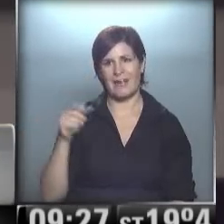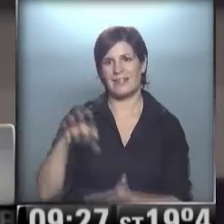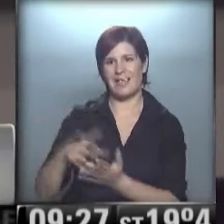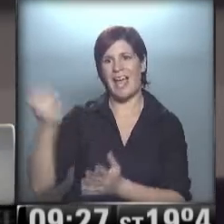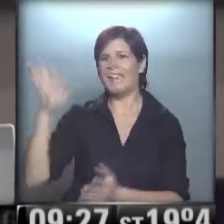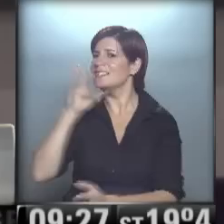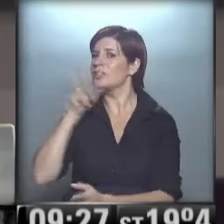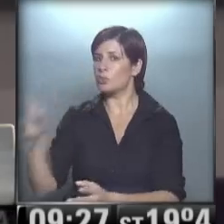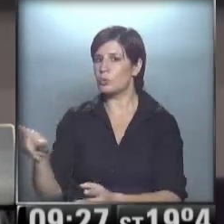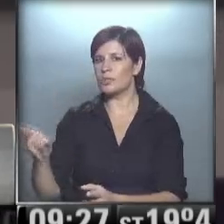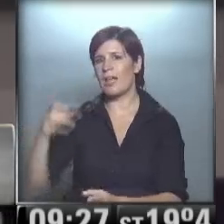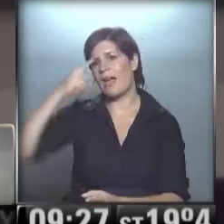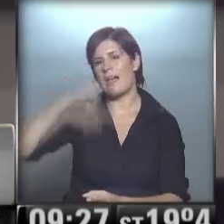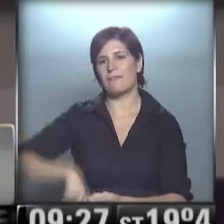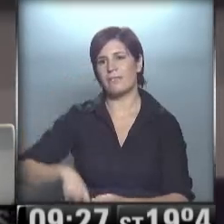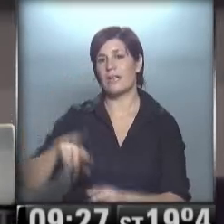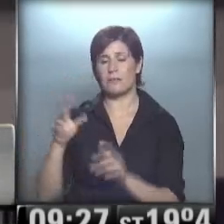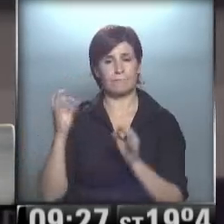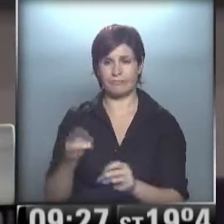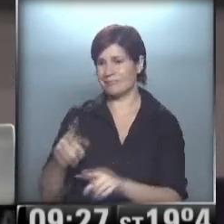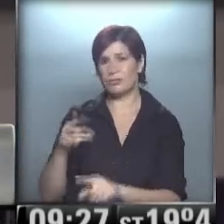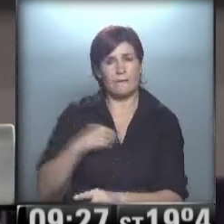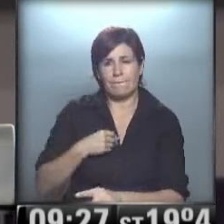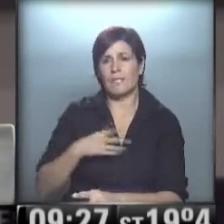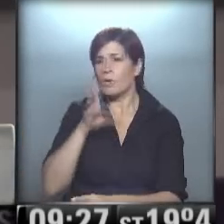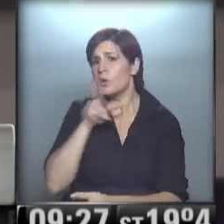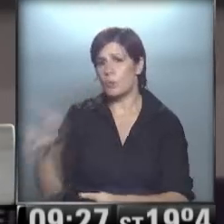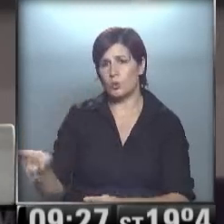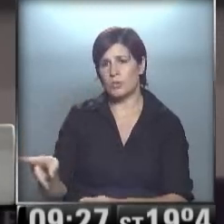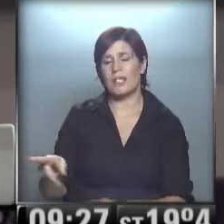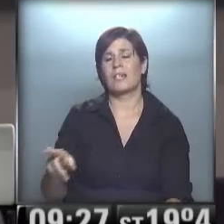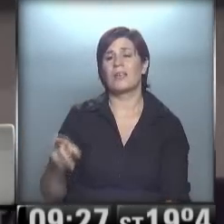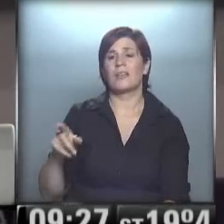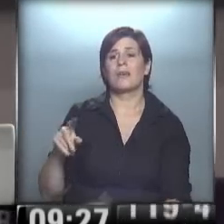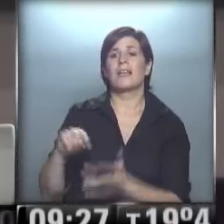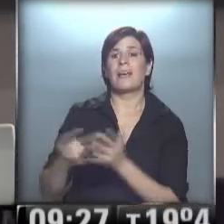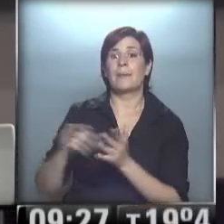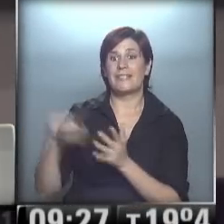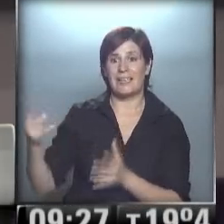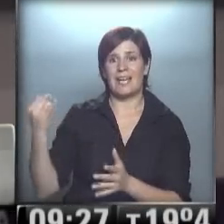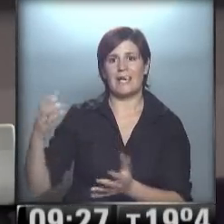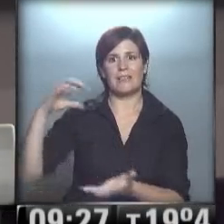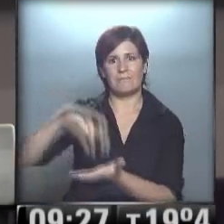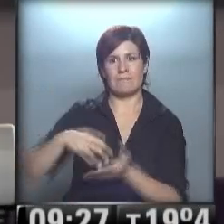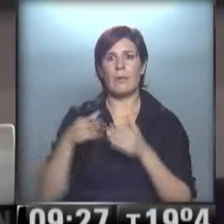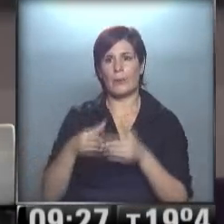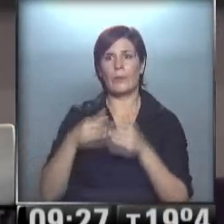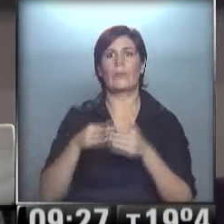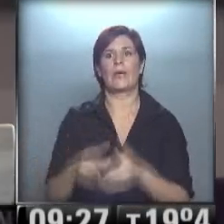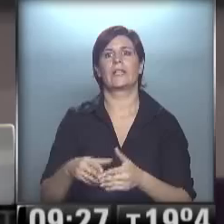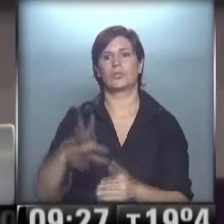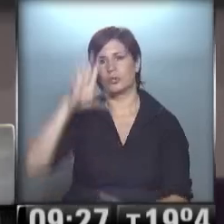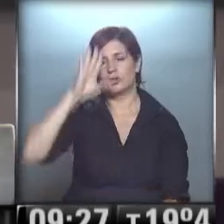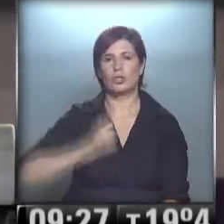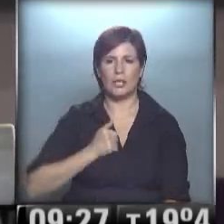históricamente y que se identifican con Rusia y donde Moscú tiene justamente asentada su flota del mar Negro la